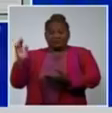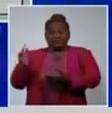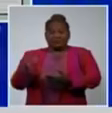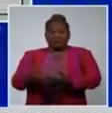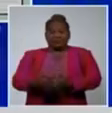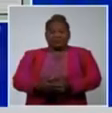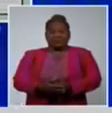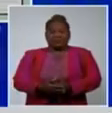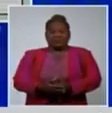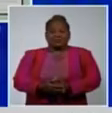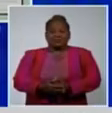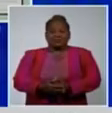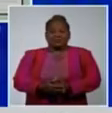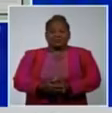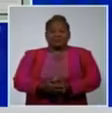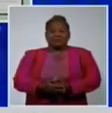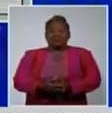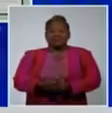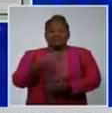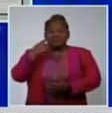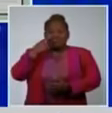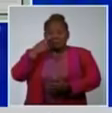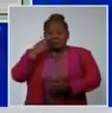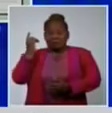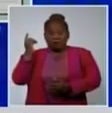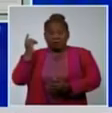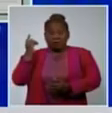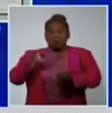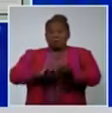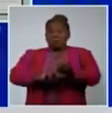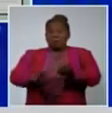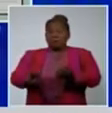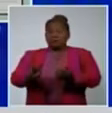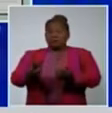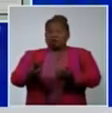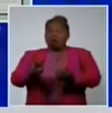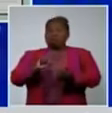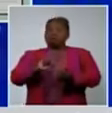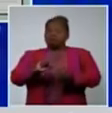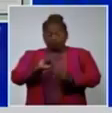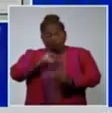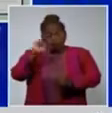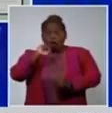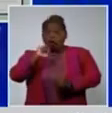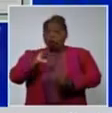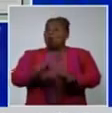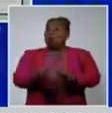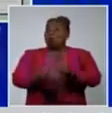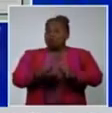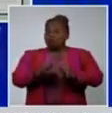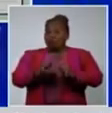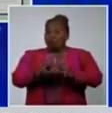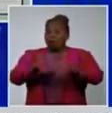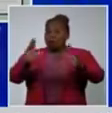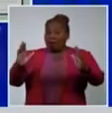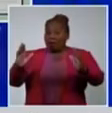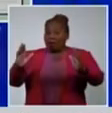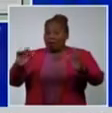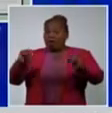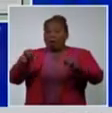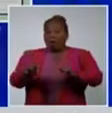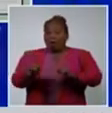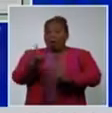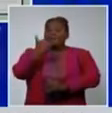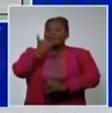según implementando esta provincia logre encontrar pero durante un término de largo tiempo